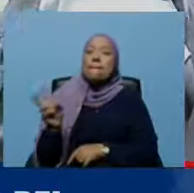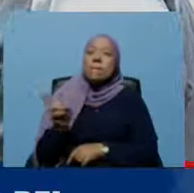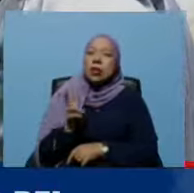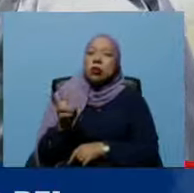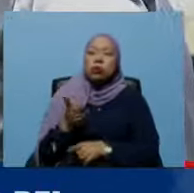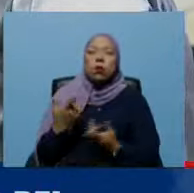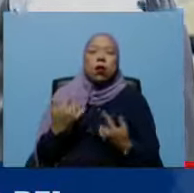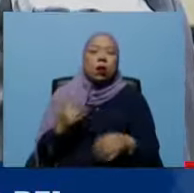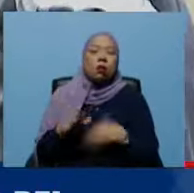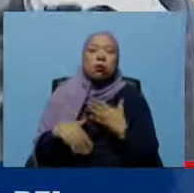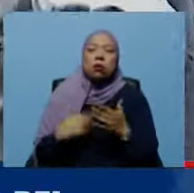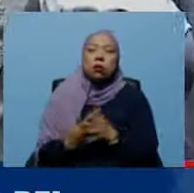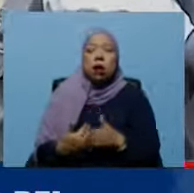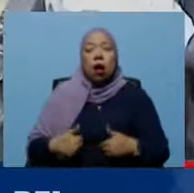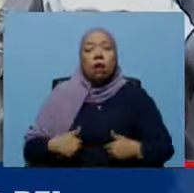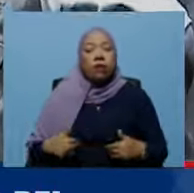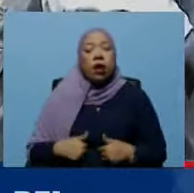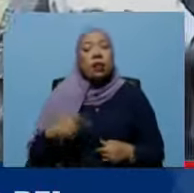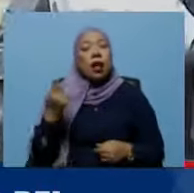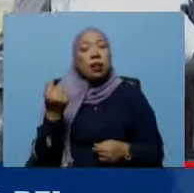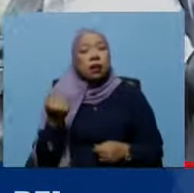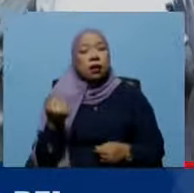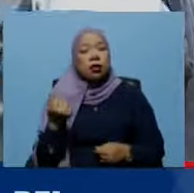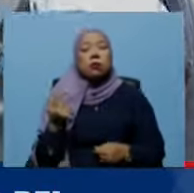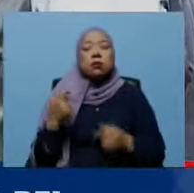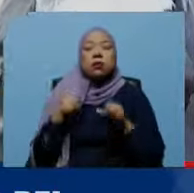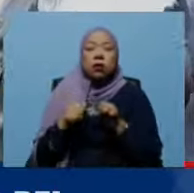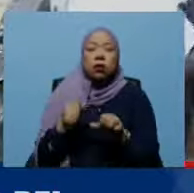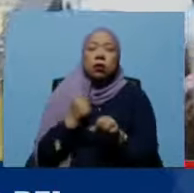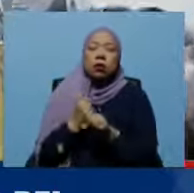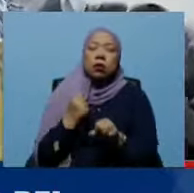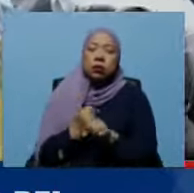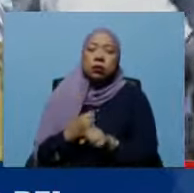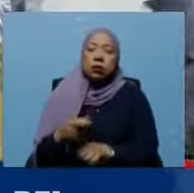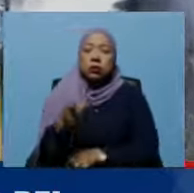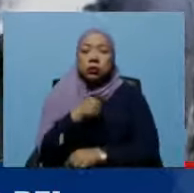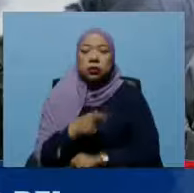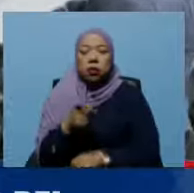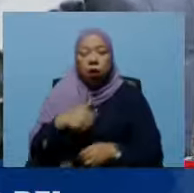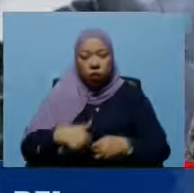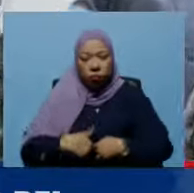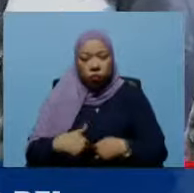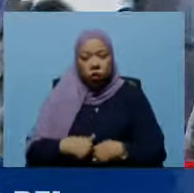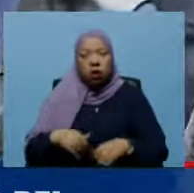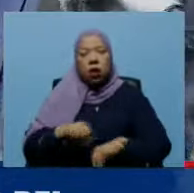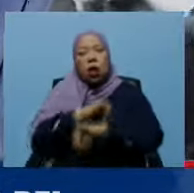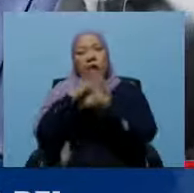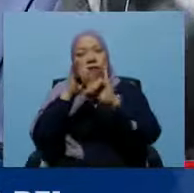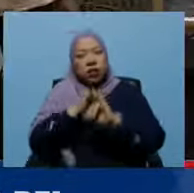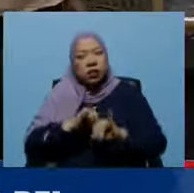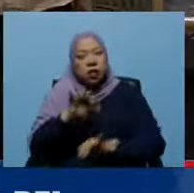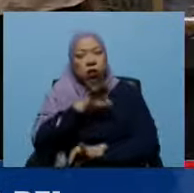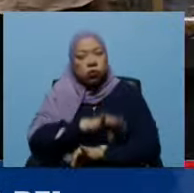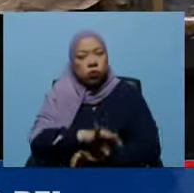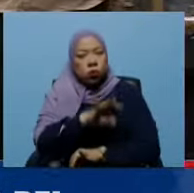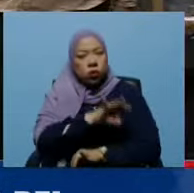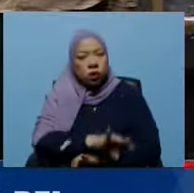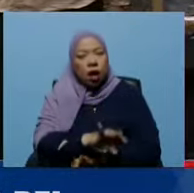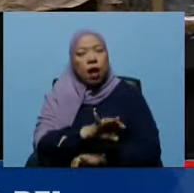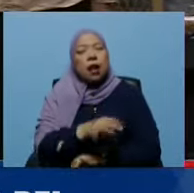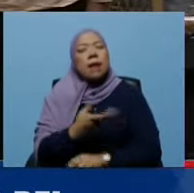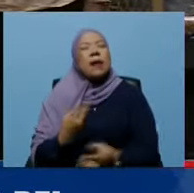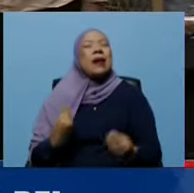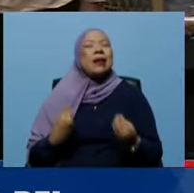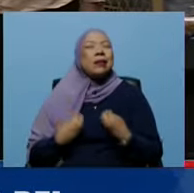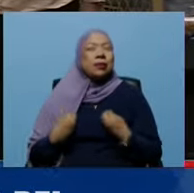Venezuela, que busca afectar su economía de forma perversa, que busca afectar la felicidad social. Así que estamos